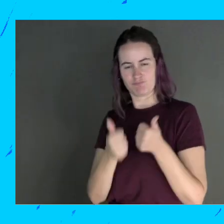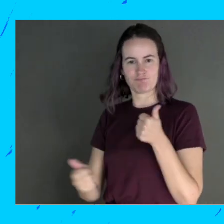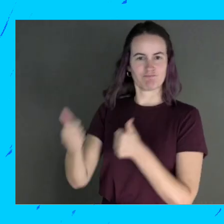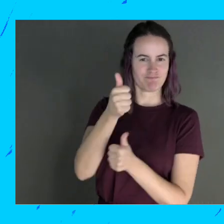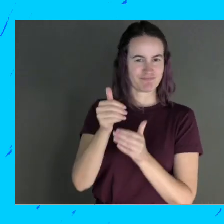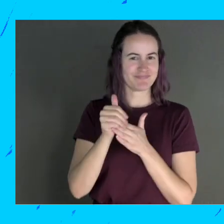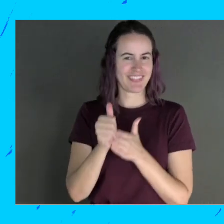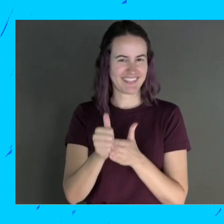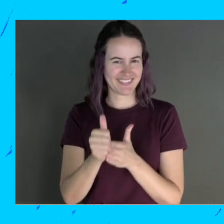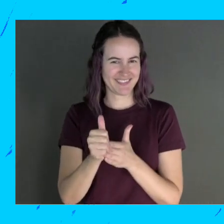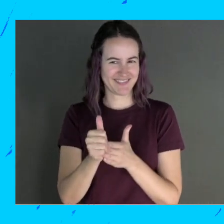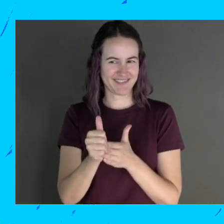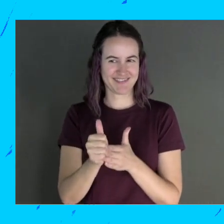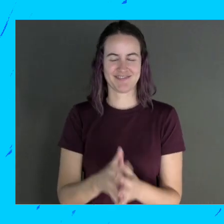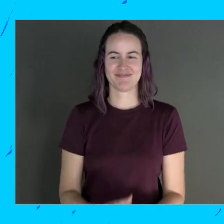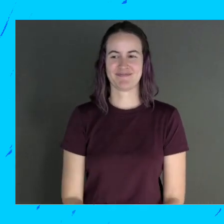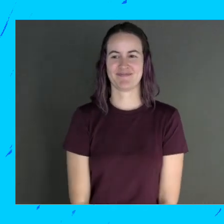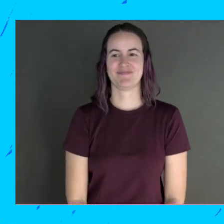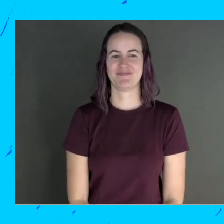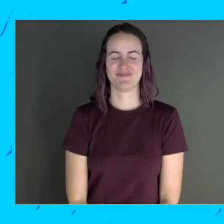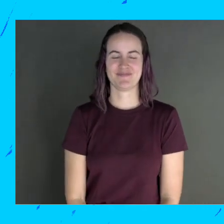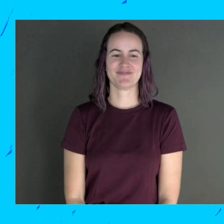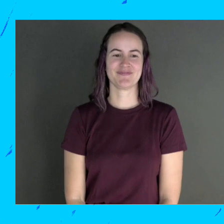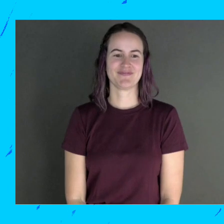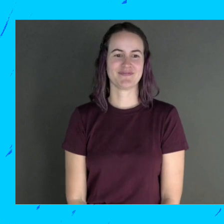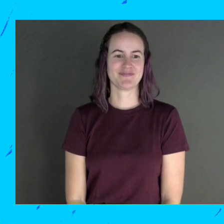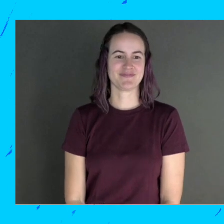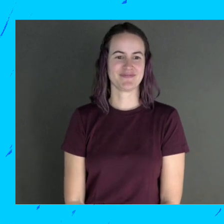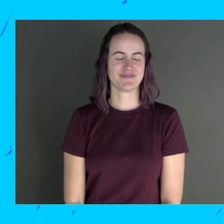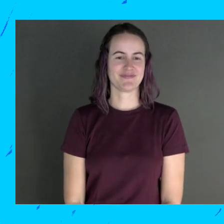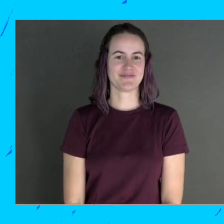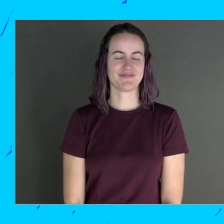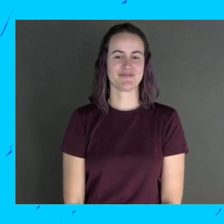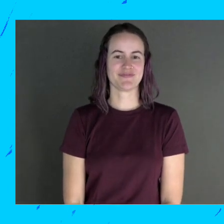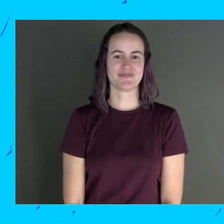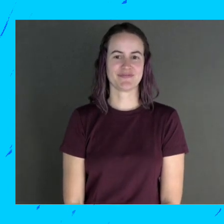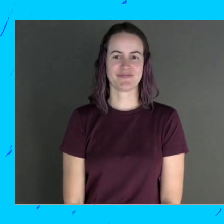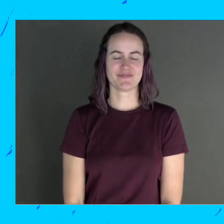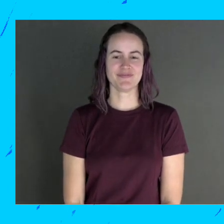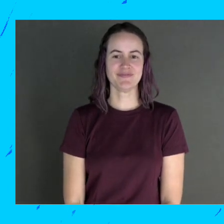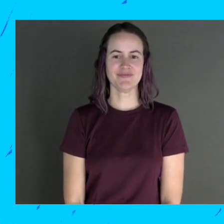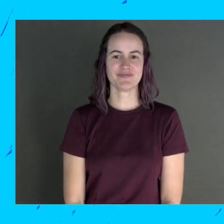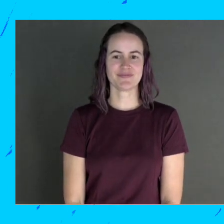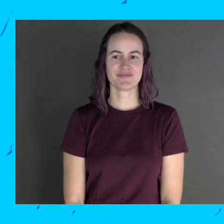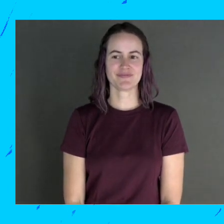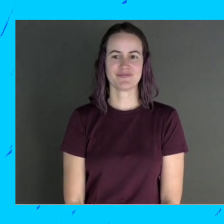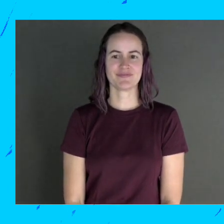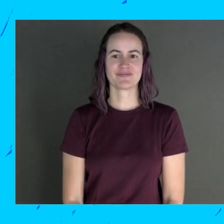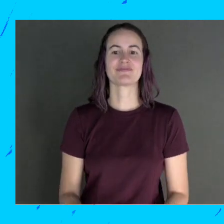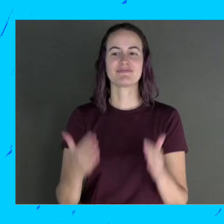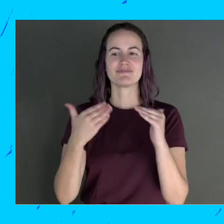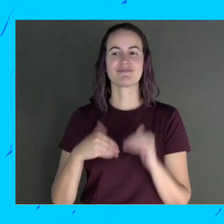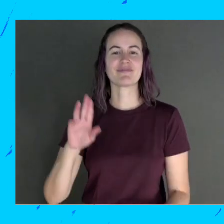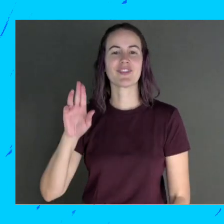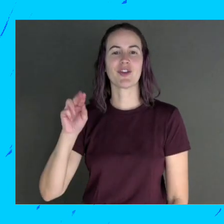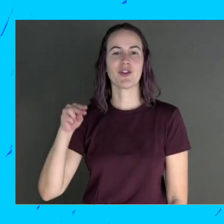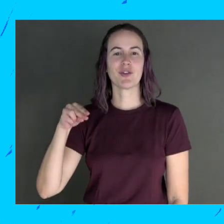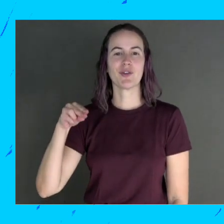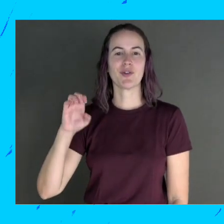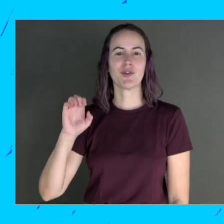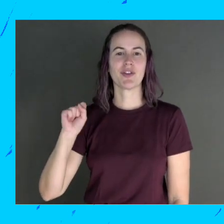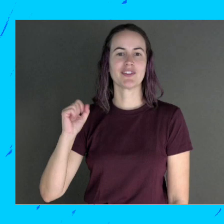las mujeres en sí. Muchas gracias. Gracias, Nancy. Ahora le paso la palabra a Christopher Castle de